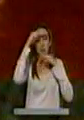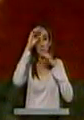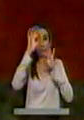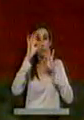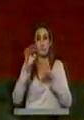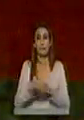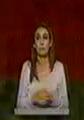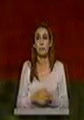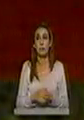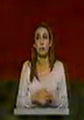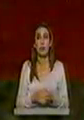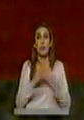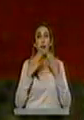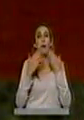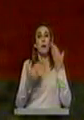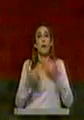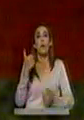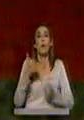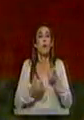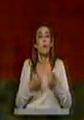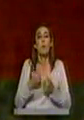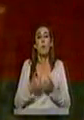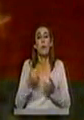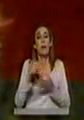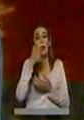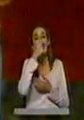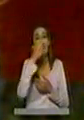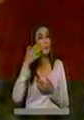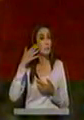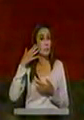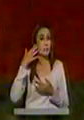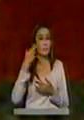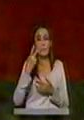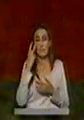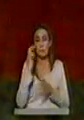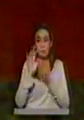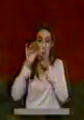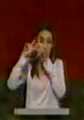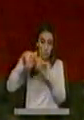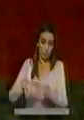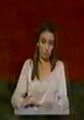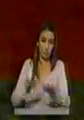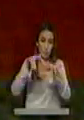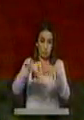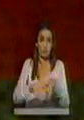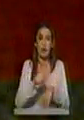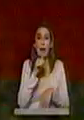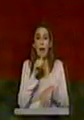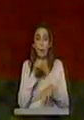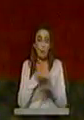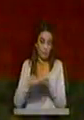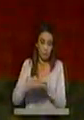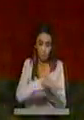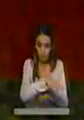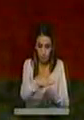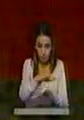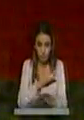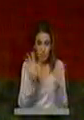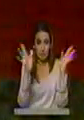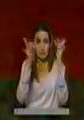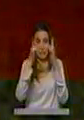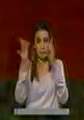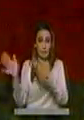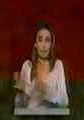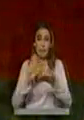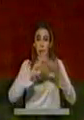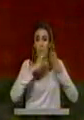que es la Amazonía estamos viendo las cuencas sagradas. O sea, ustedes saben que los ríos ahí son muy importantes para conectarse entre